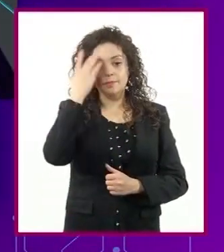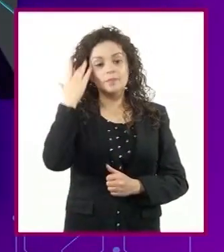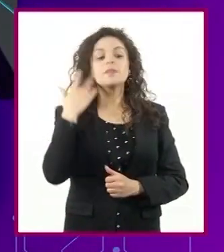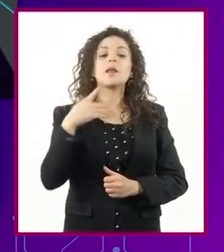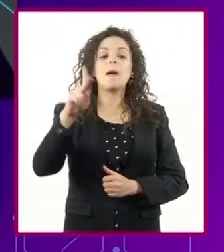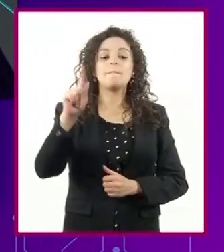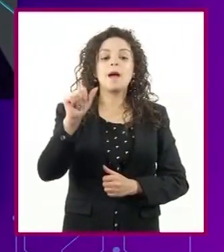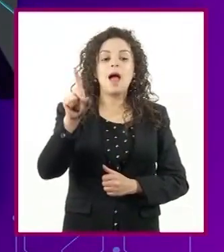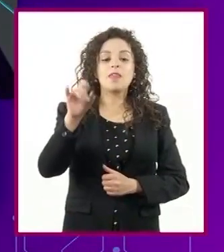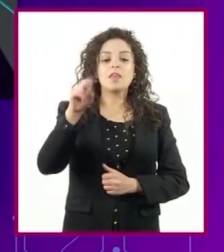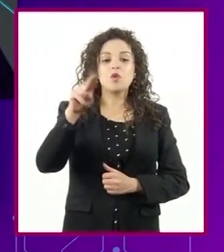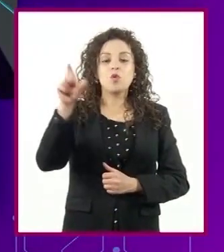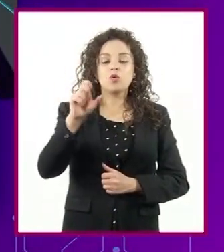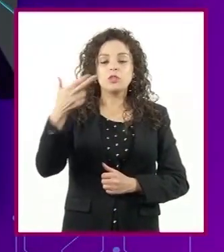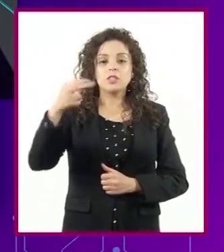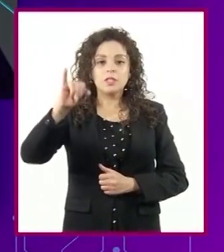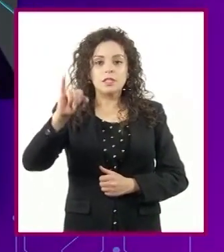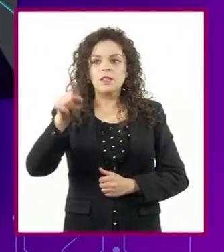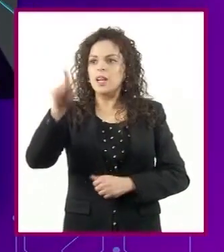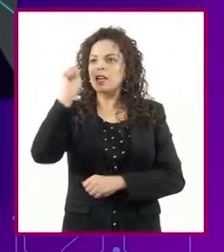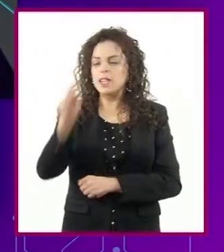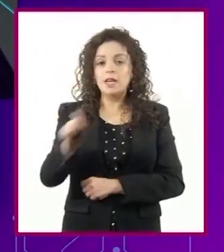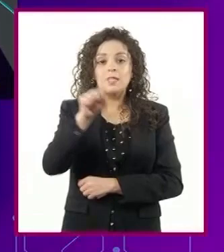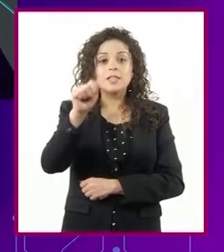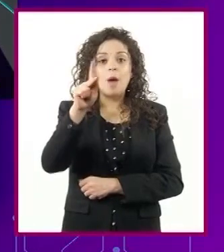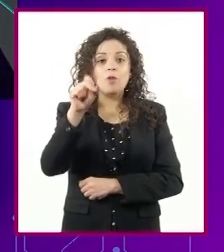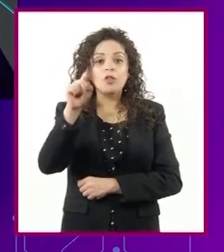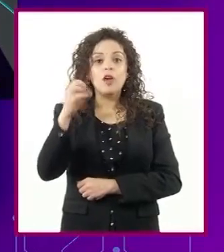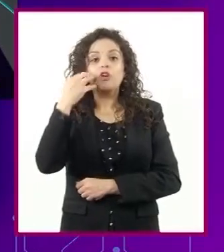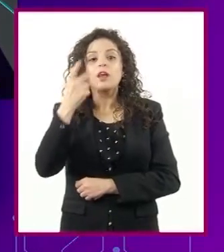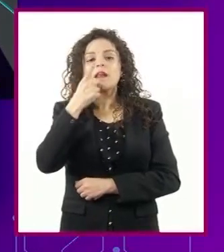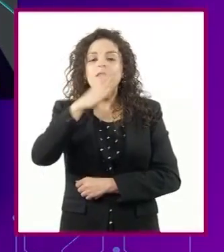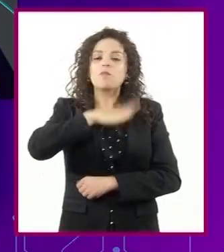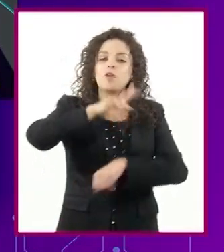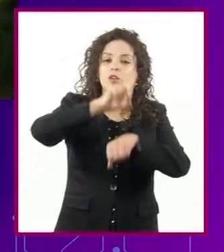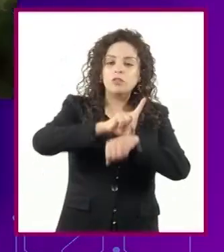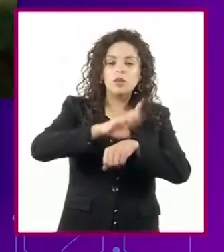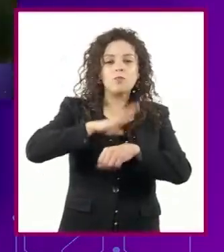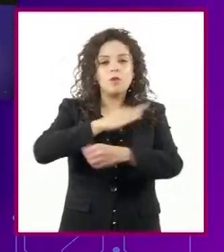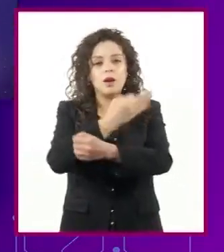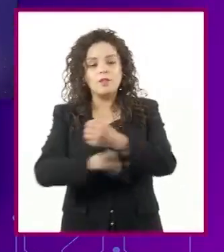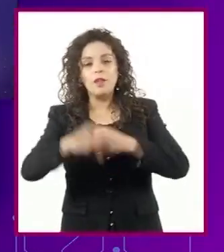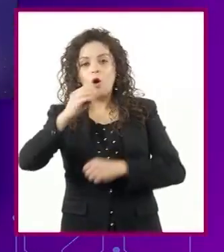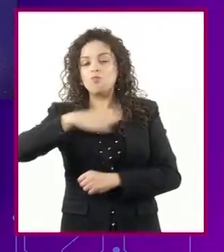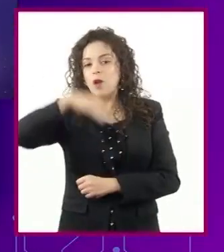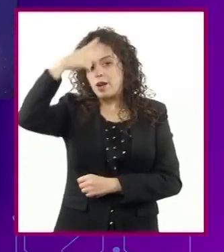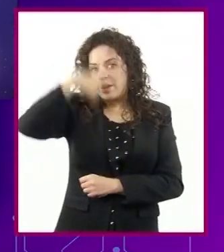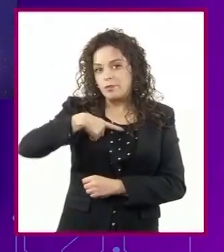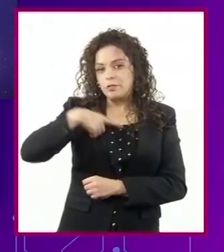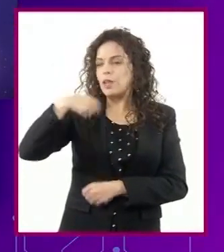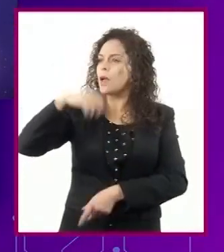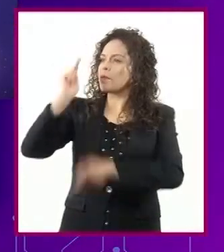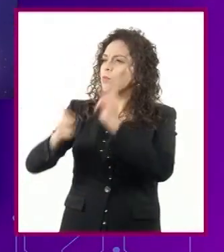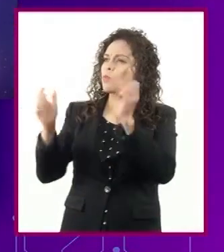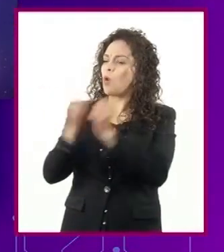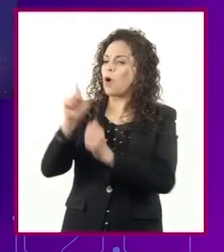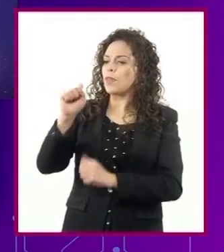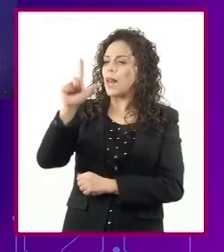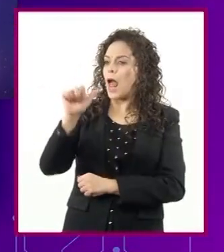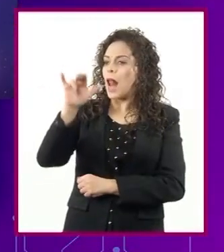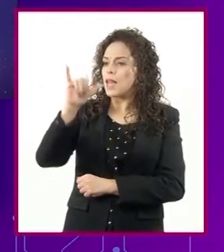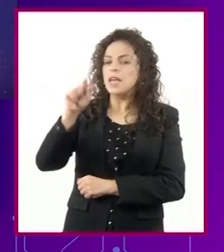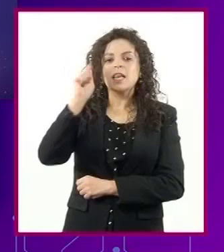Padiushi. En zapoteco significa buenos días, tardes o noches. Platicaba con Tlali sobre las fotografías que